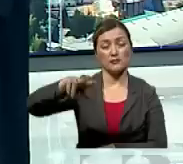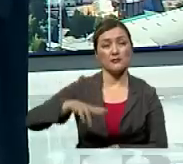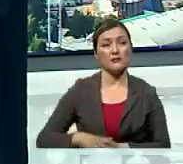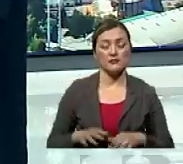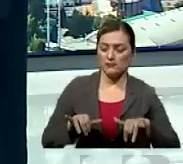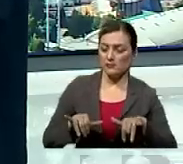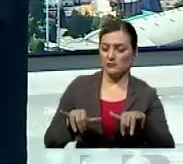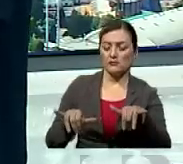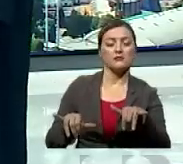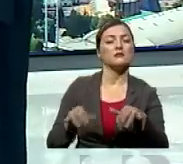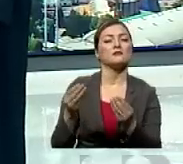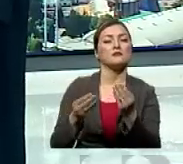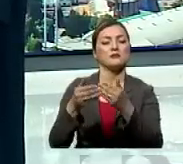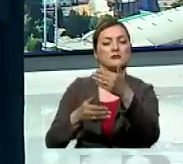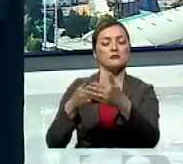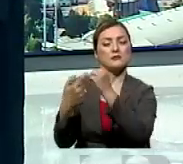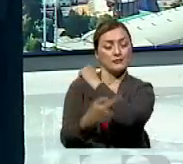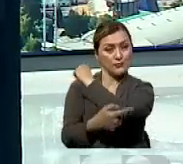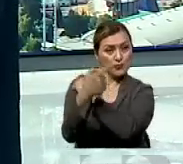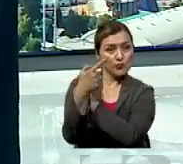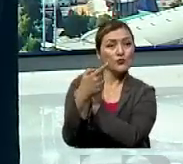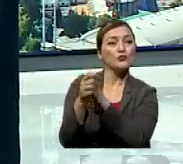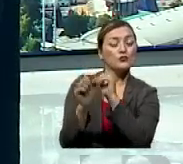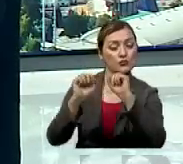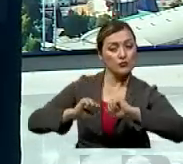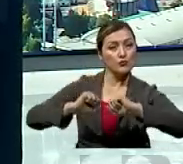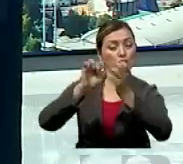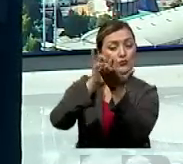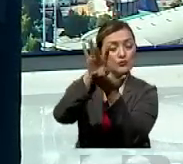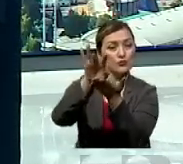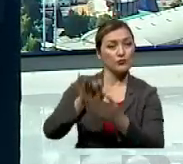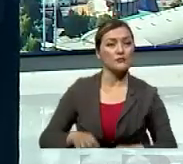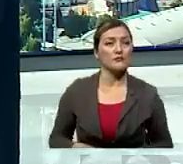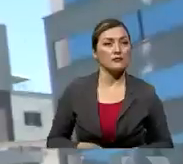se continúa sustanciando un proceso disciplinario que podría terminar en destitución.